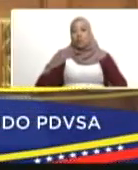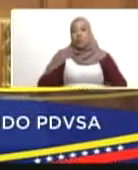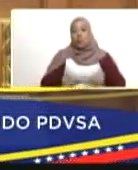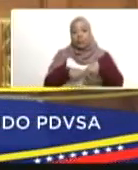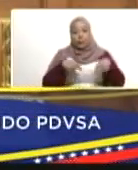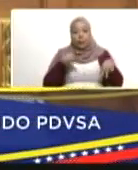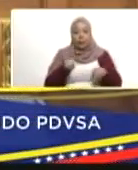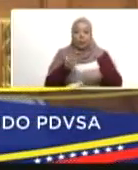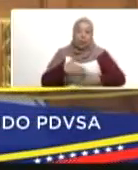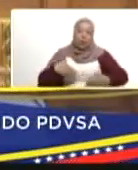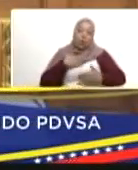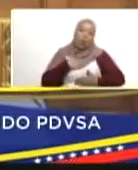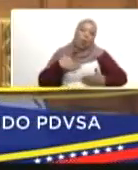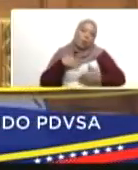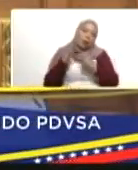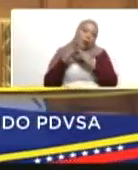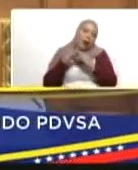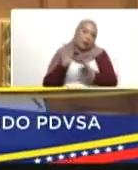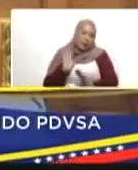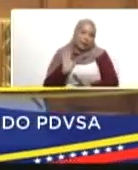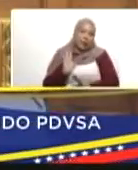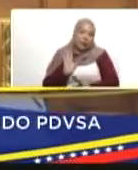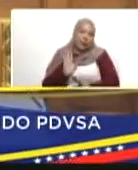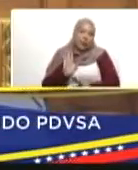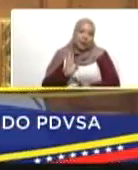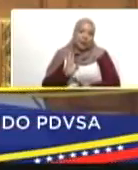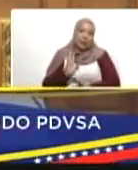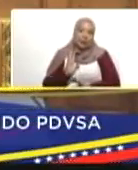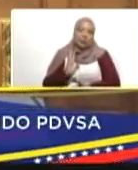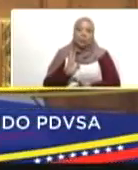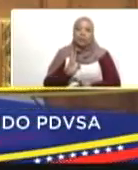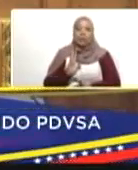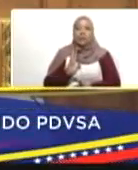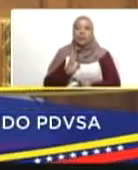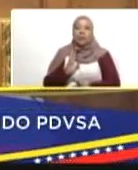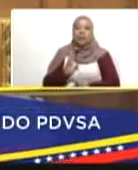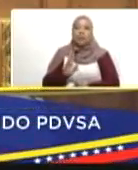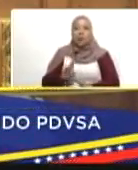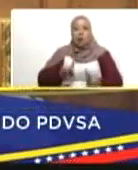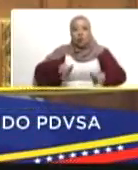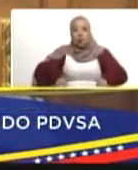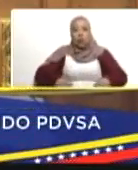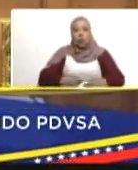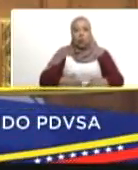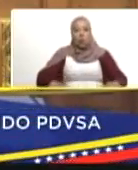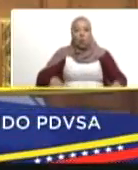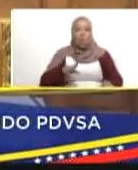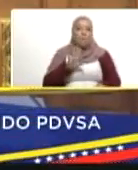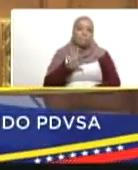chores Uno estaba en su casa Uno estaba en su casa tenía sus chores